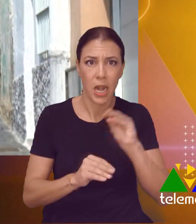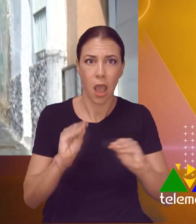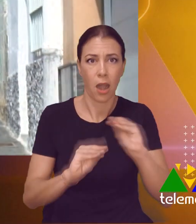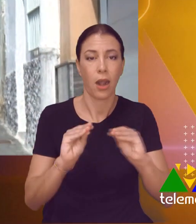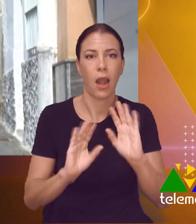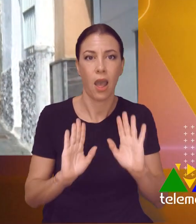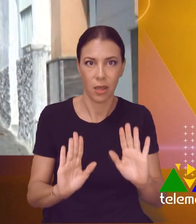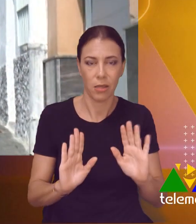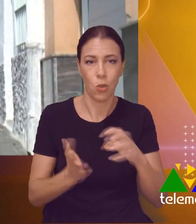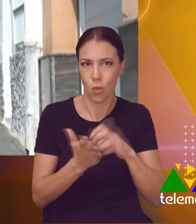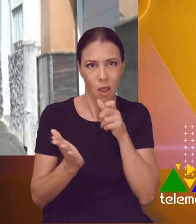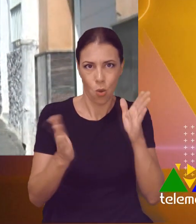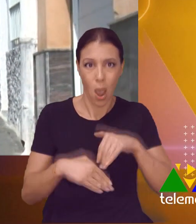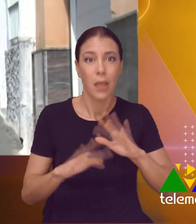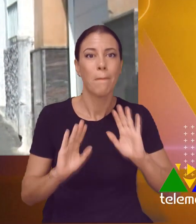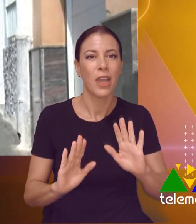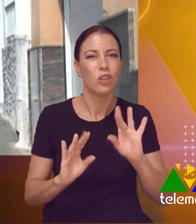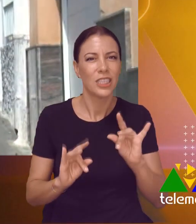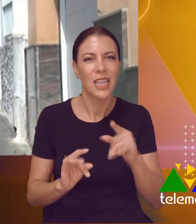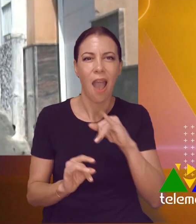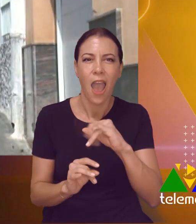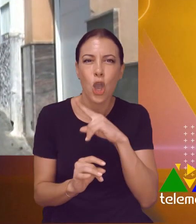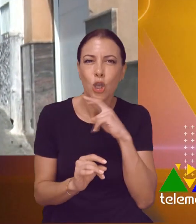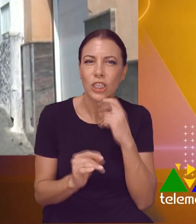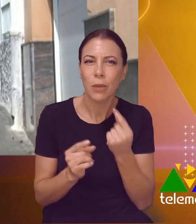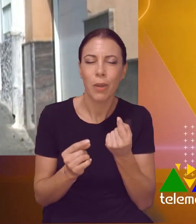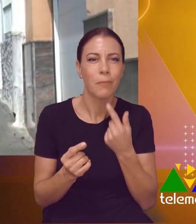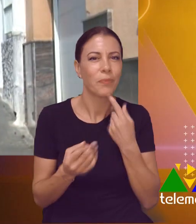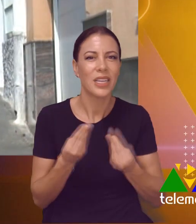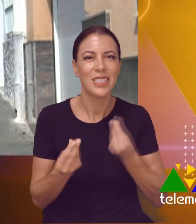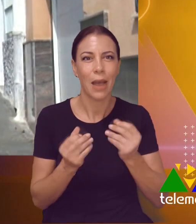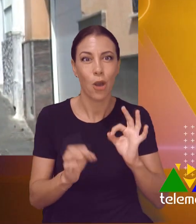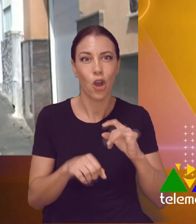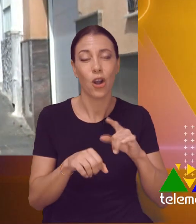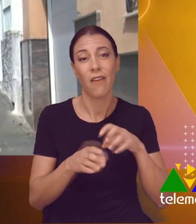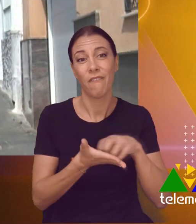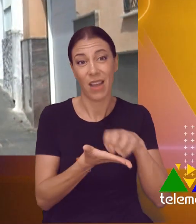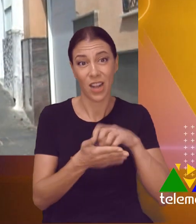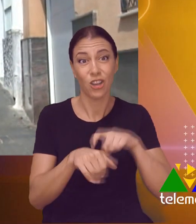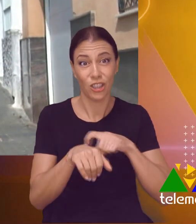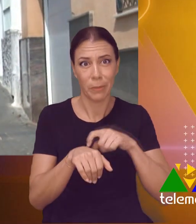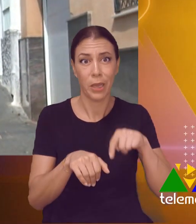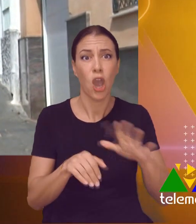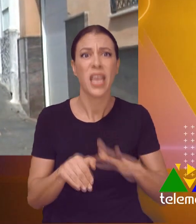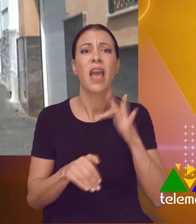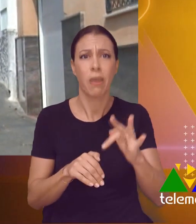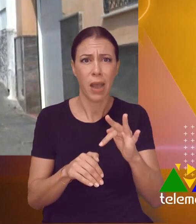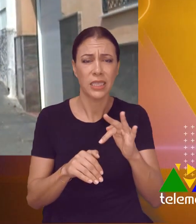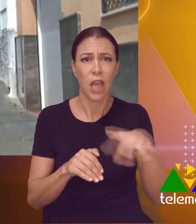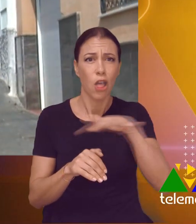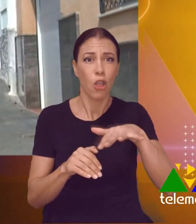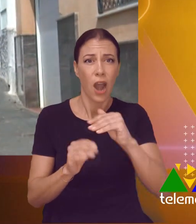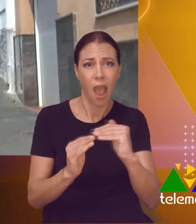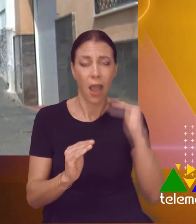y arregladas indudablemente, pero que sí conservan, como tú decías, esta calle todo el sabor de los barrios típicos motrileños y además en alto, ¿no?